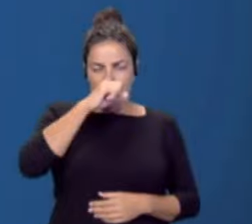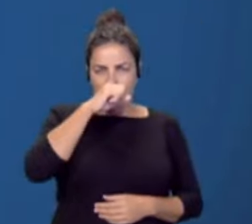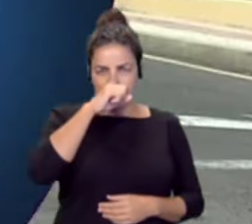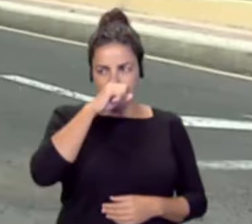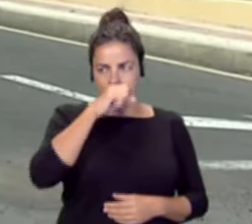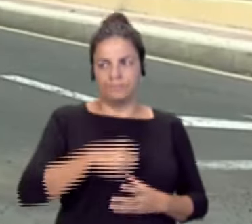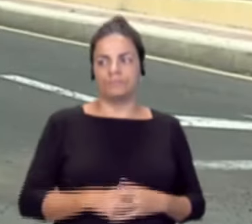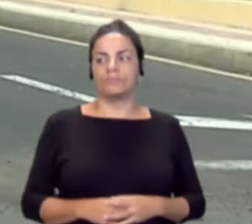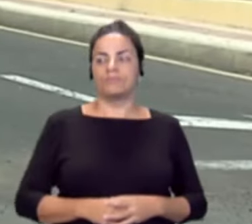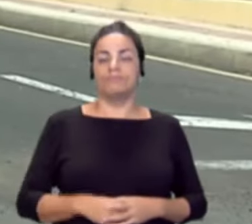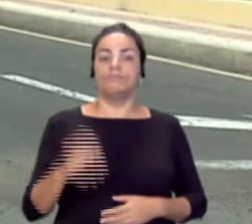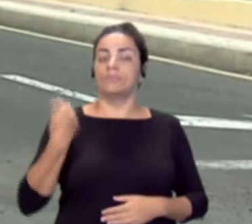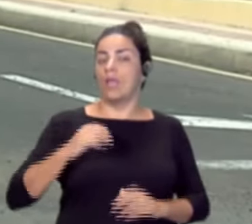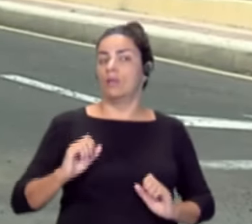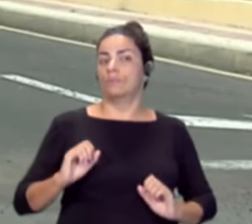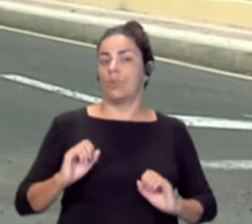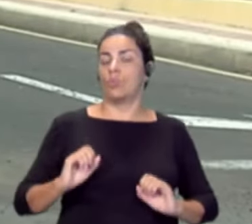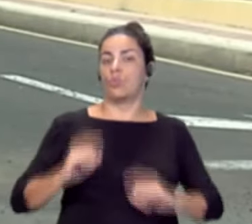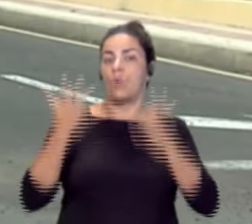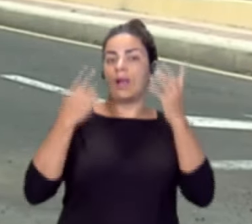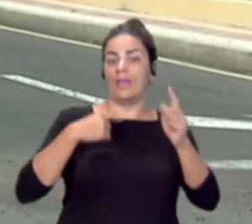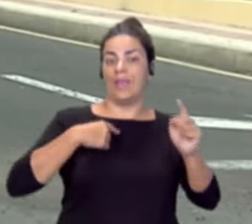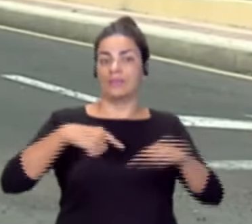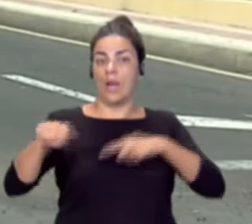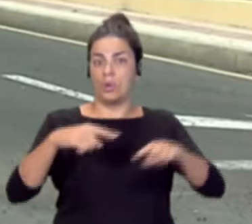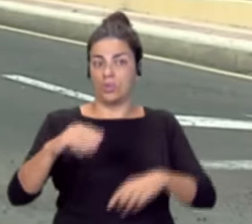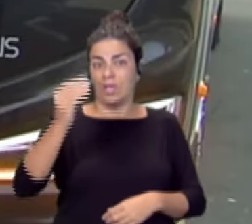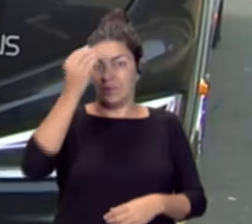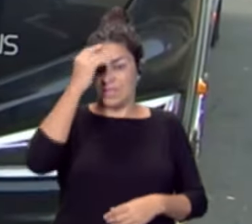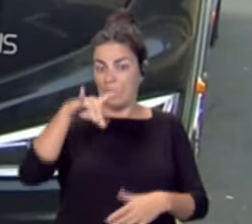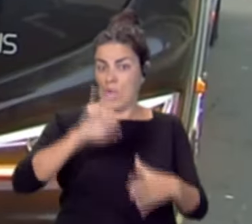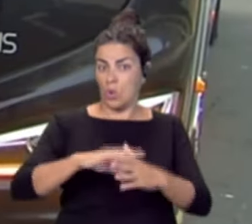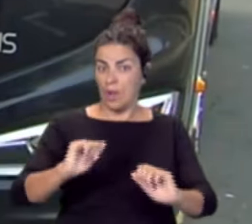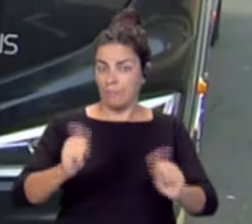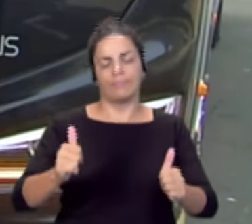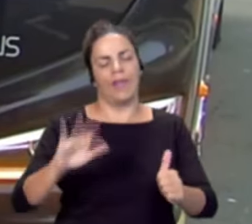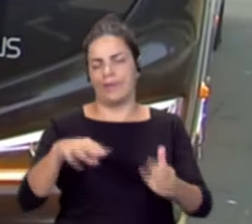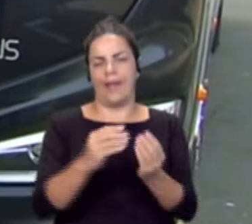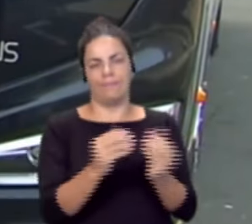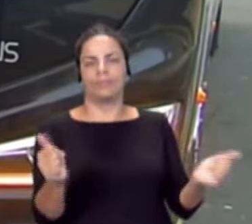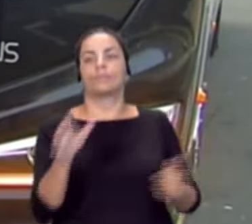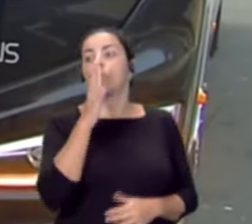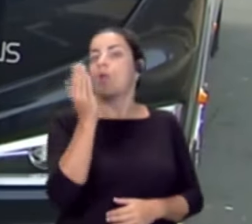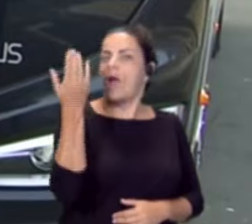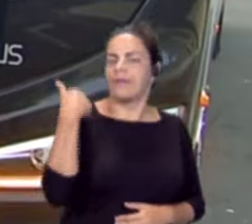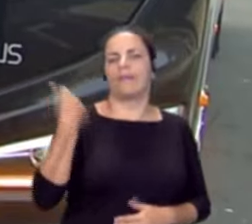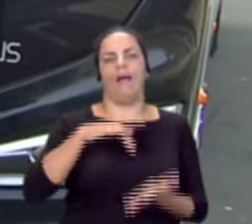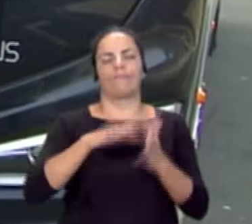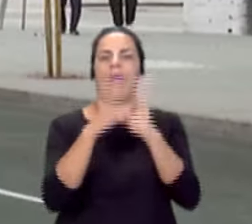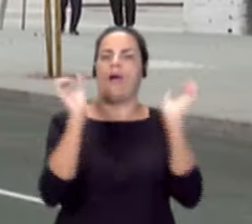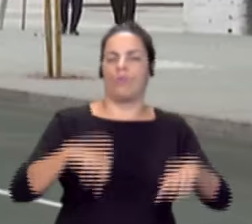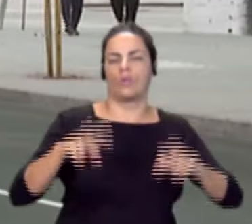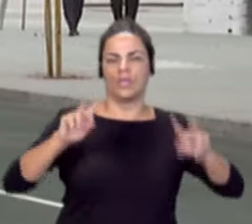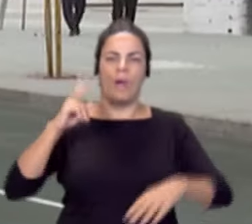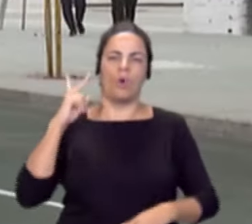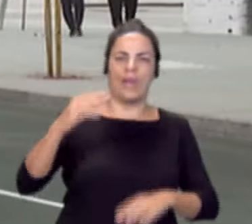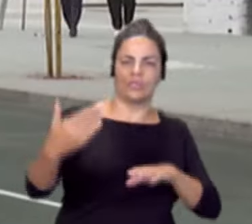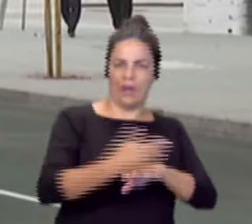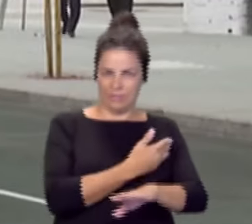Se desconvoca la huelga de transporte que tenía previsto comenzar este lunes. Se ha decidido, tras llegar ayer a un acuerdo sobre la jubilación